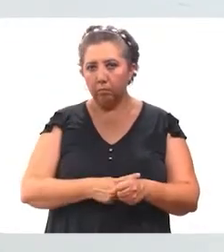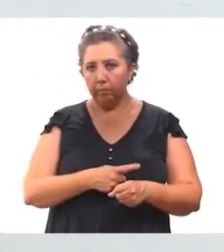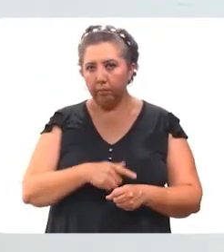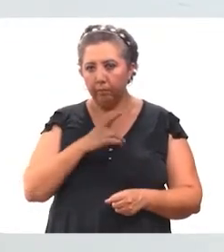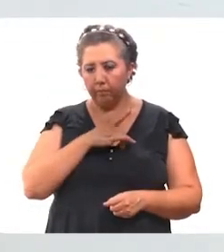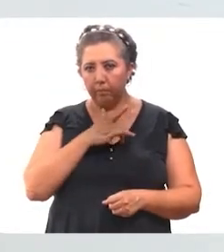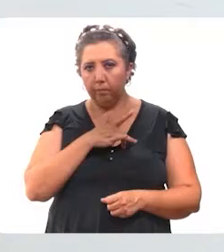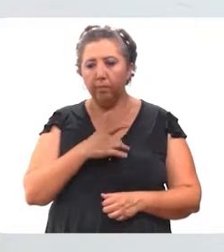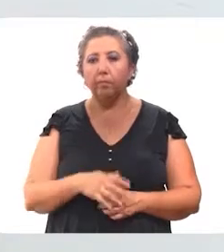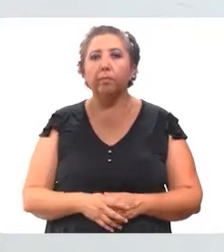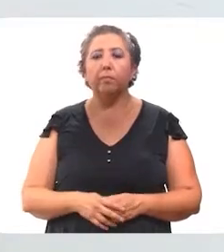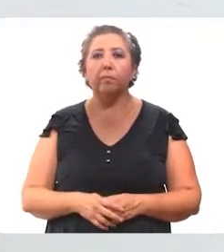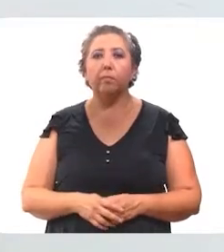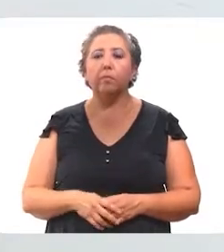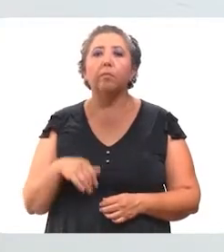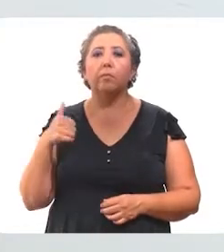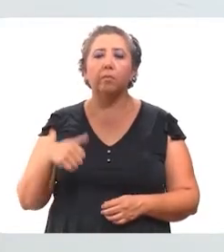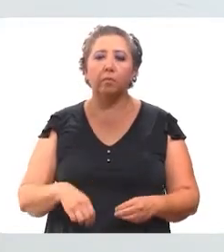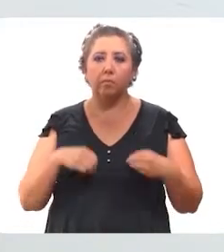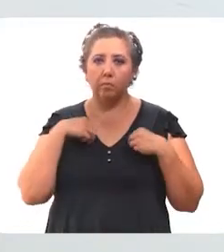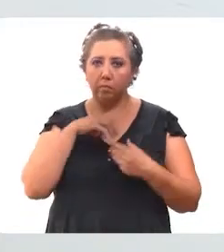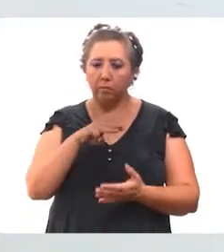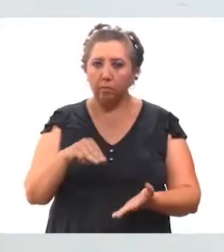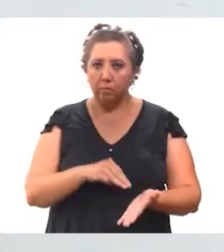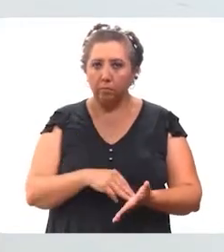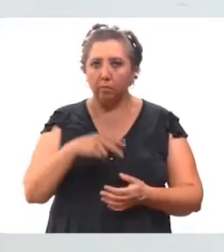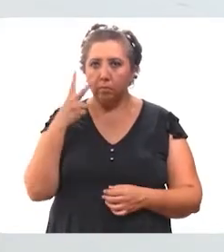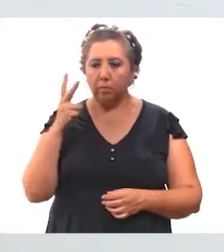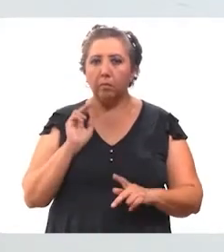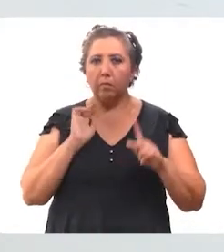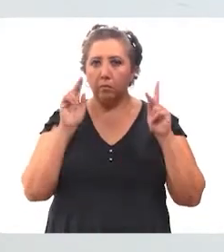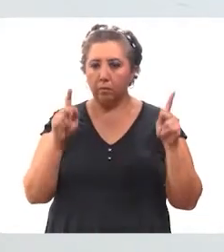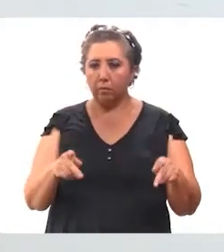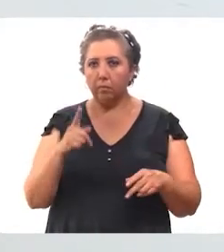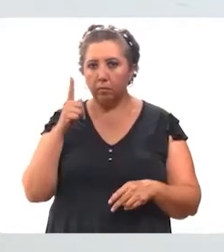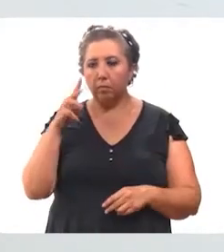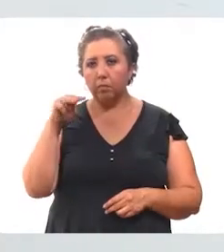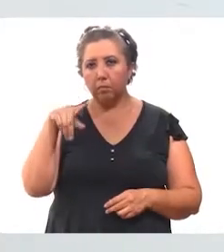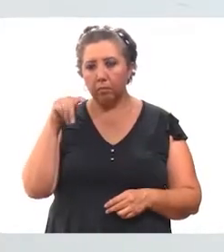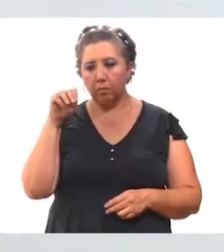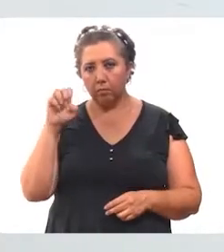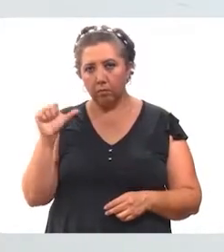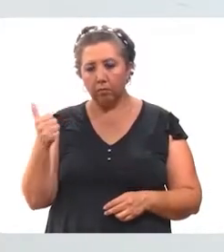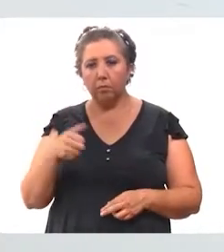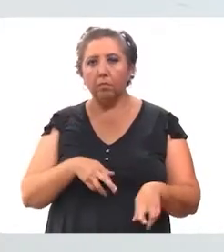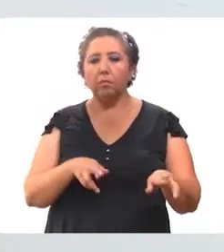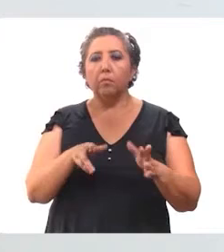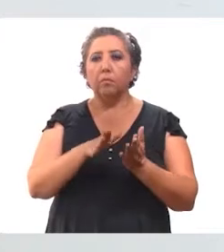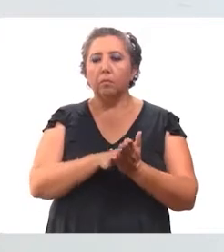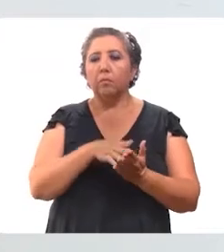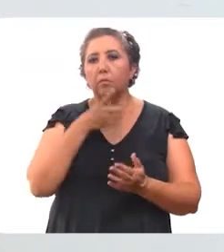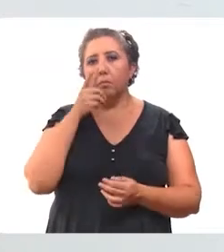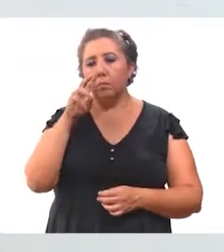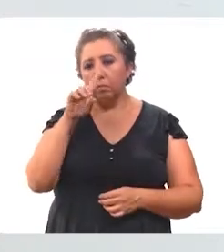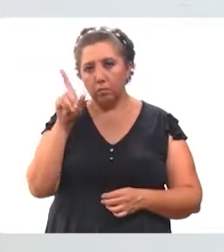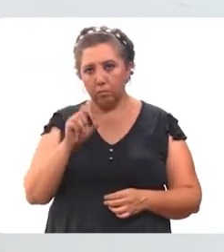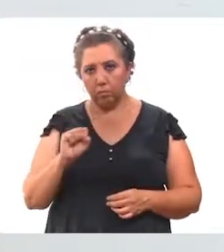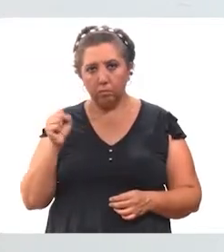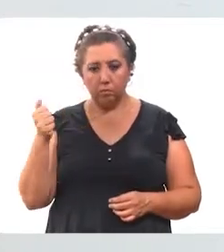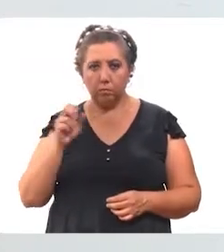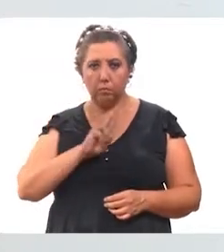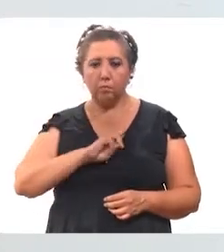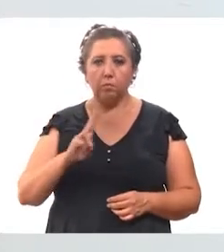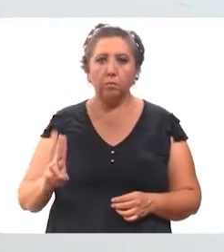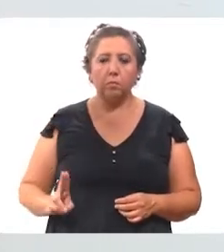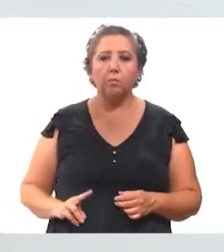enfermedad cardiovascular. 6 residían en Mérida, 2 en Progreso, 1 en Motul, 1 en Río Lagartos, 1 en Buxots y 1 en